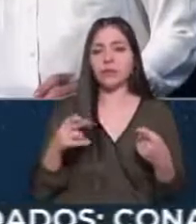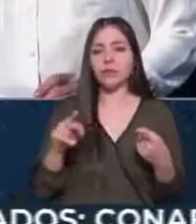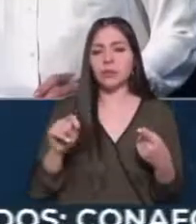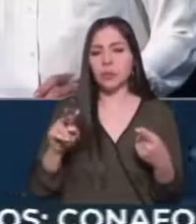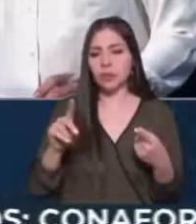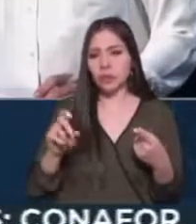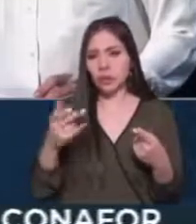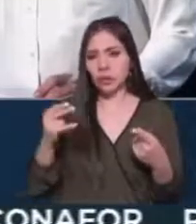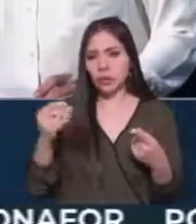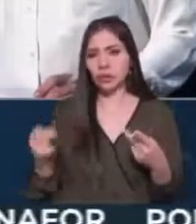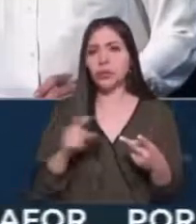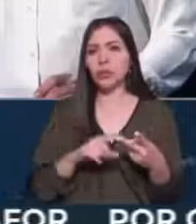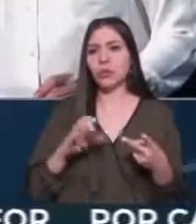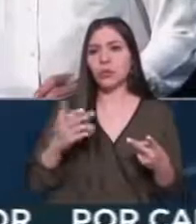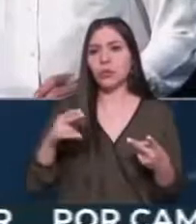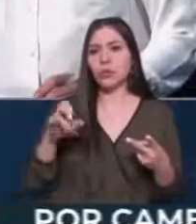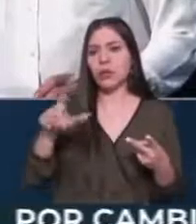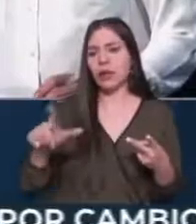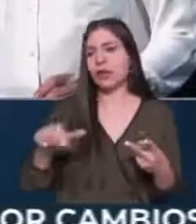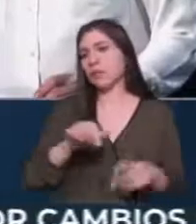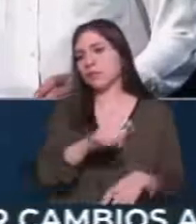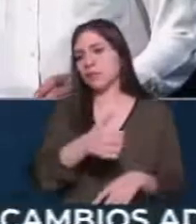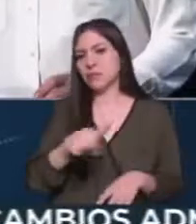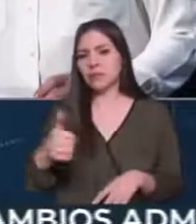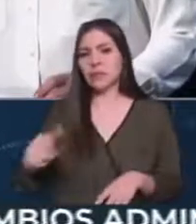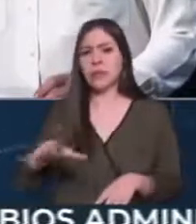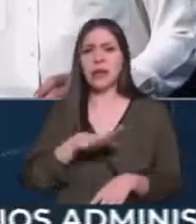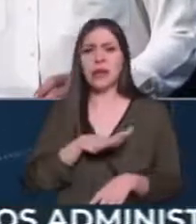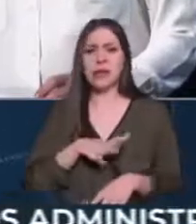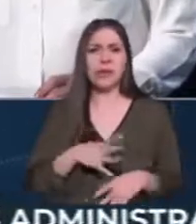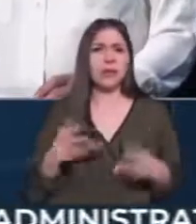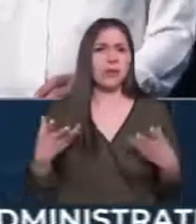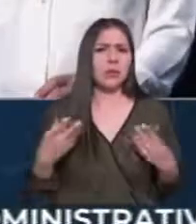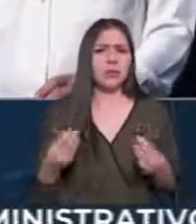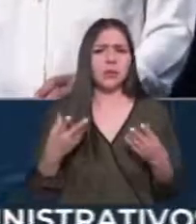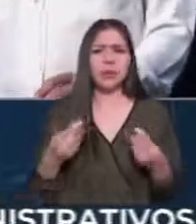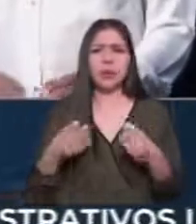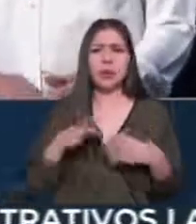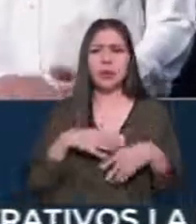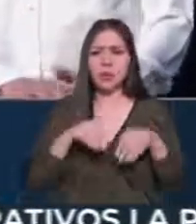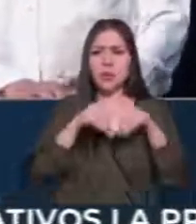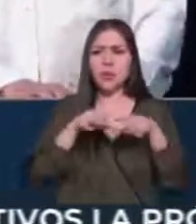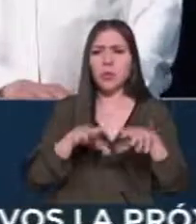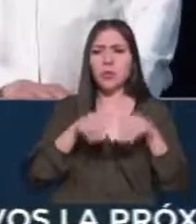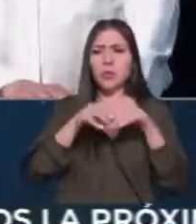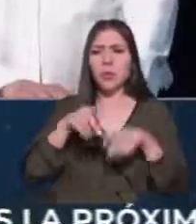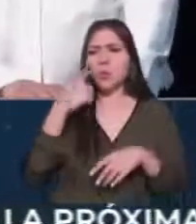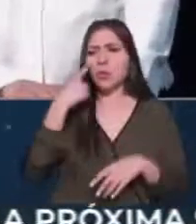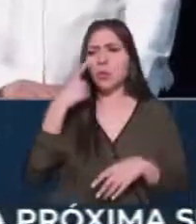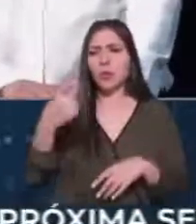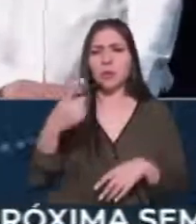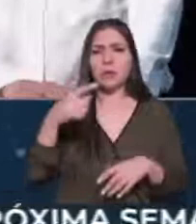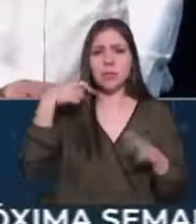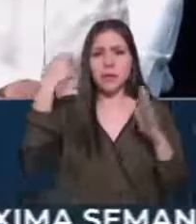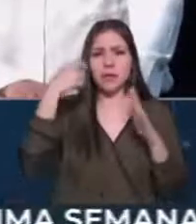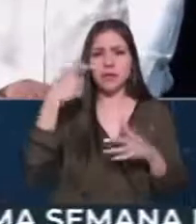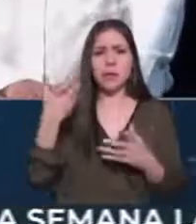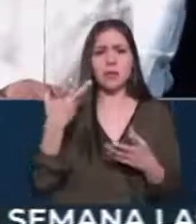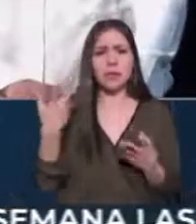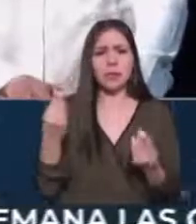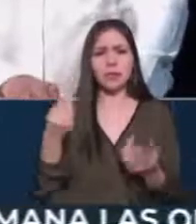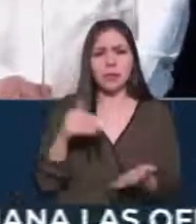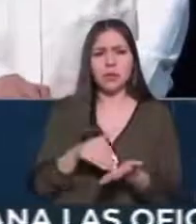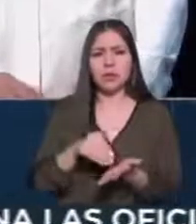a Chumel y a otros más, que tienen miles de reproducciones. Eso habla de una pauta millonaria. No ganas